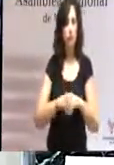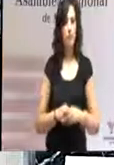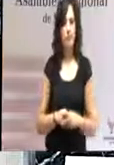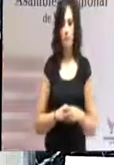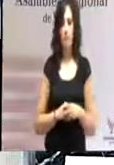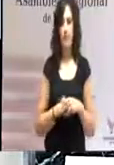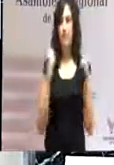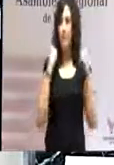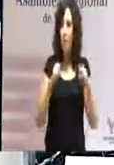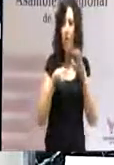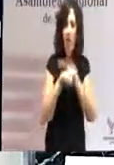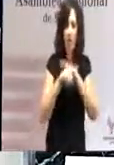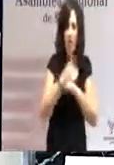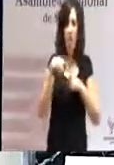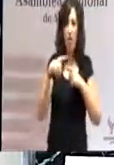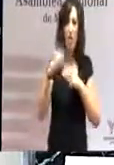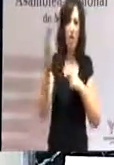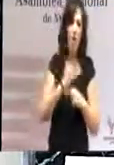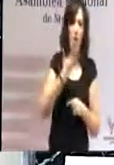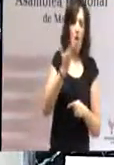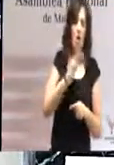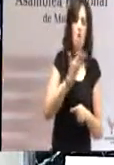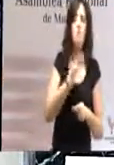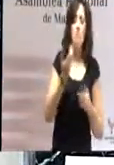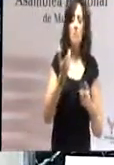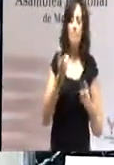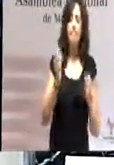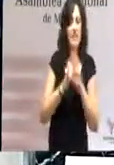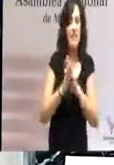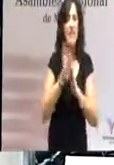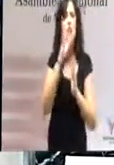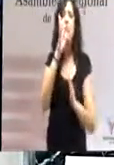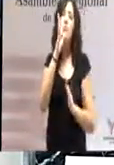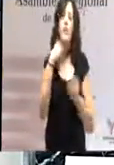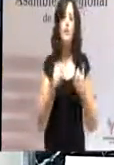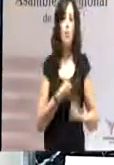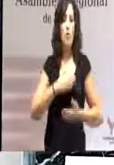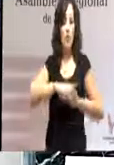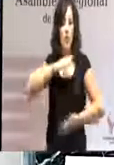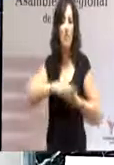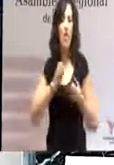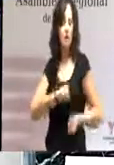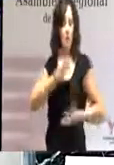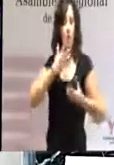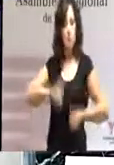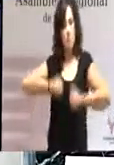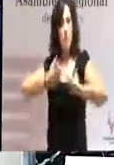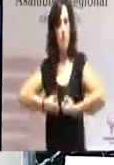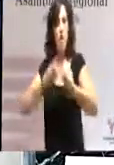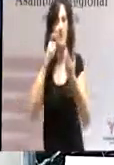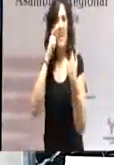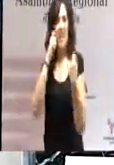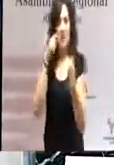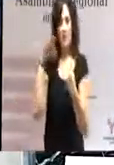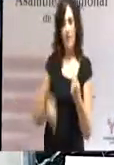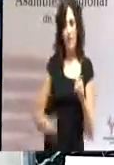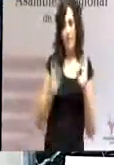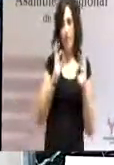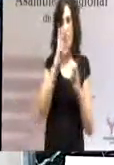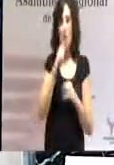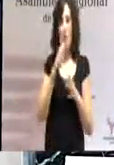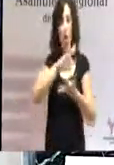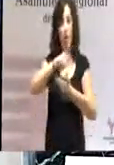Es a pesar de ella y debido a la entrega y capacidad de los trabajadores de la sanidad murciana. Las noticias sobre la mala gestión del Servicio